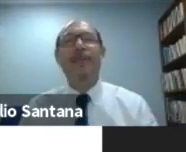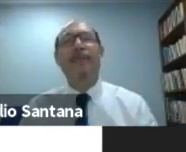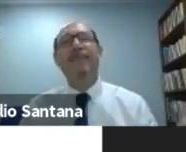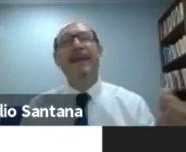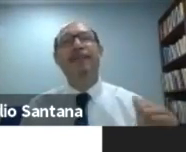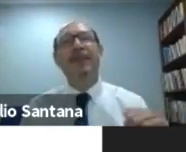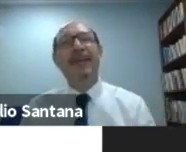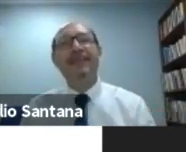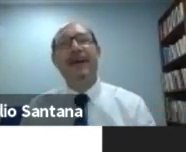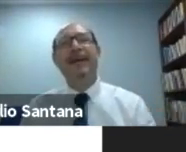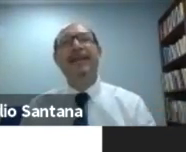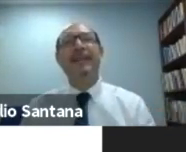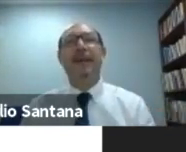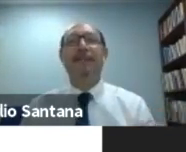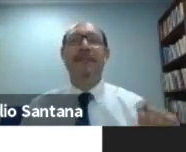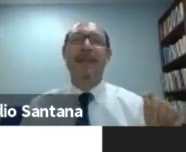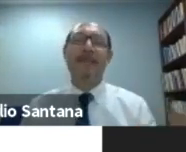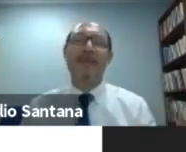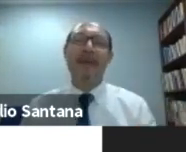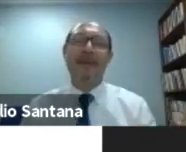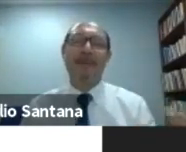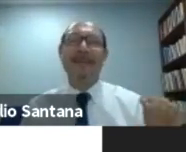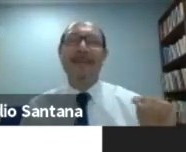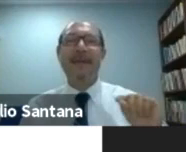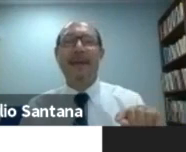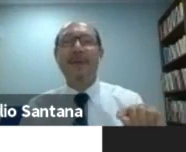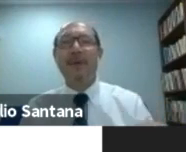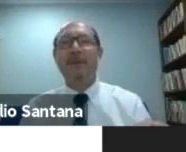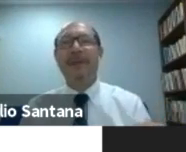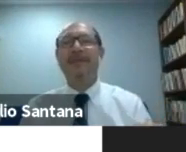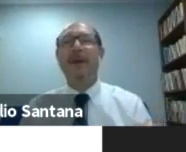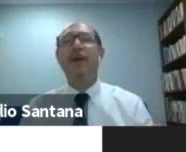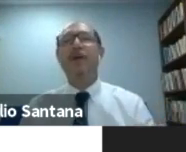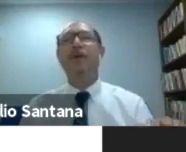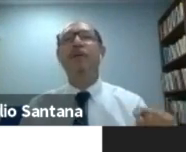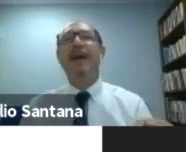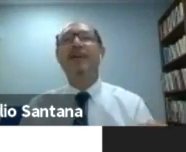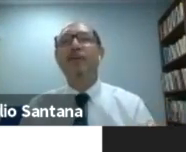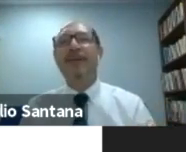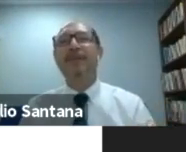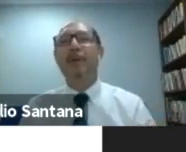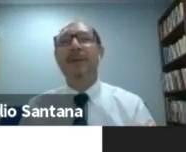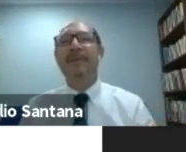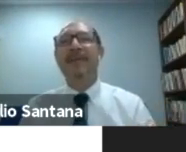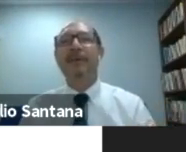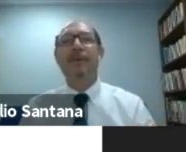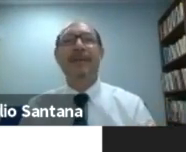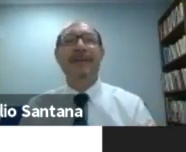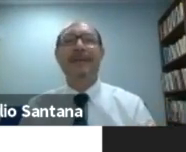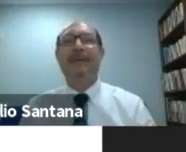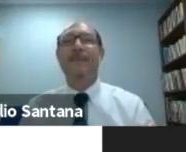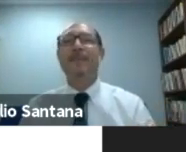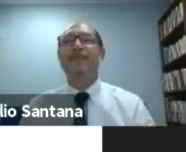validó la importancia de las terapias basadas en las videoconferencias como una ruta de empoderamiento de